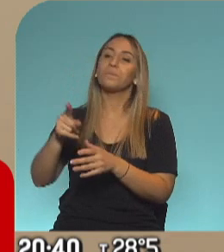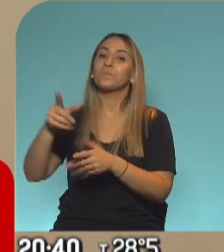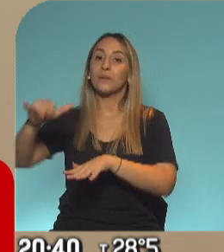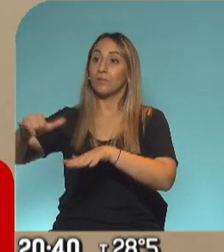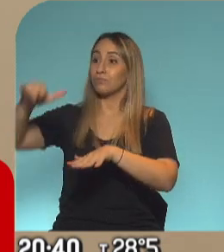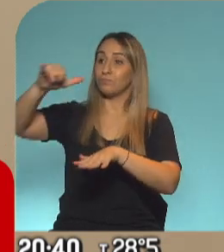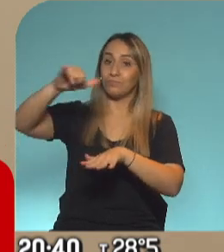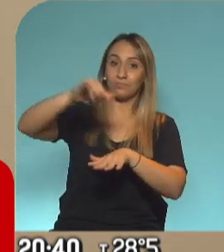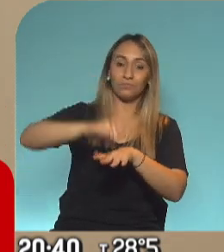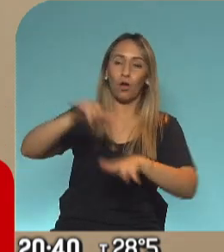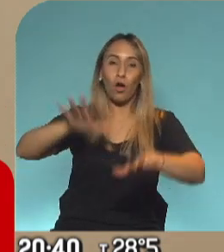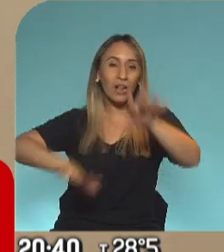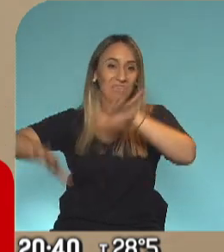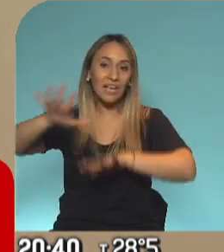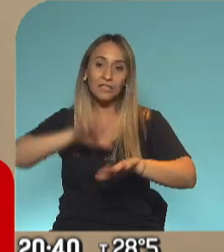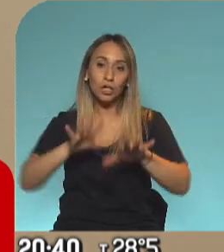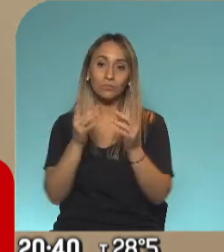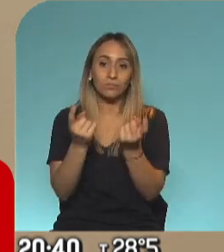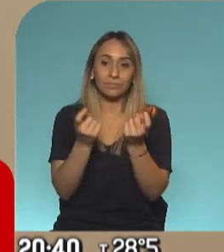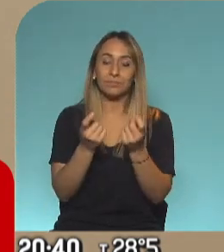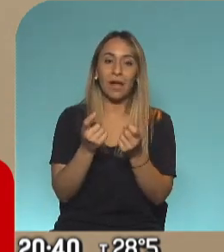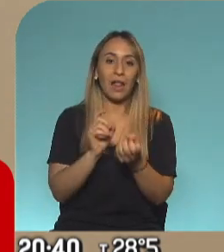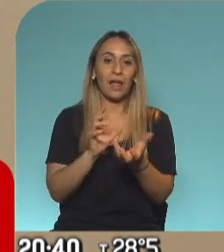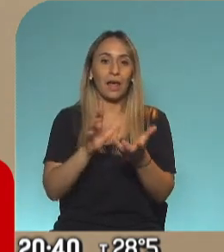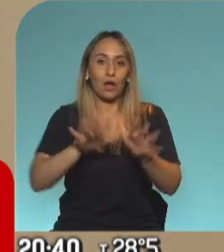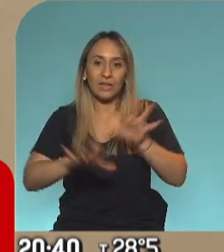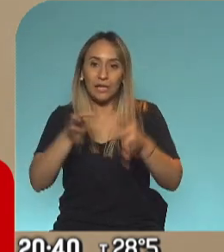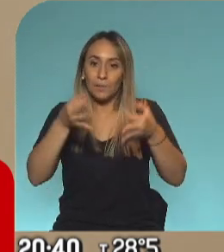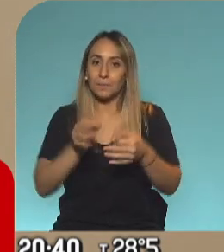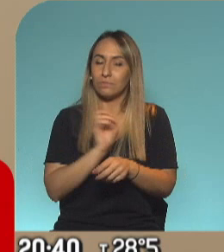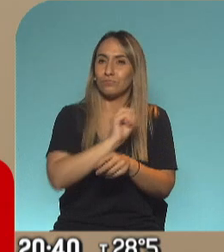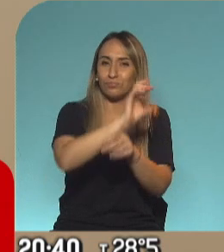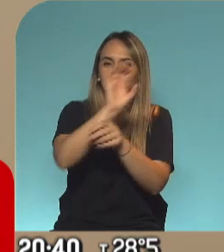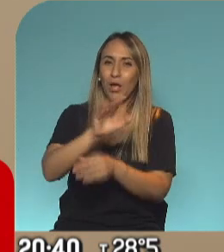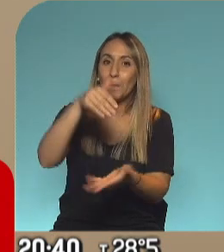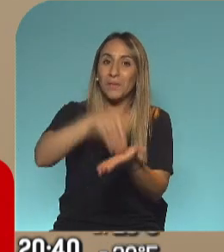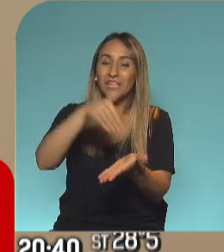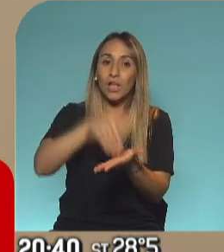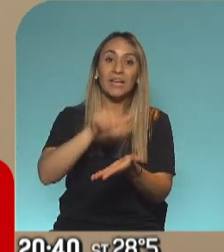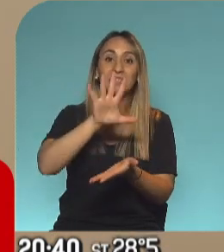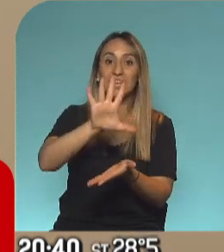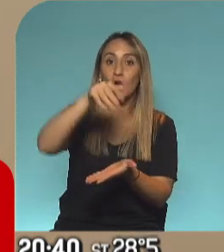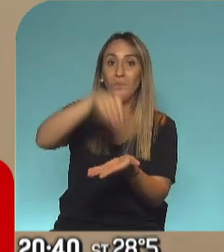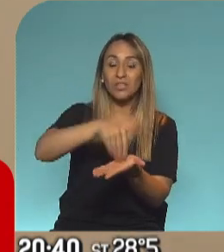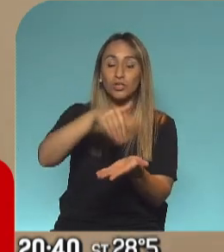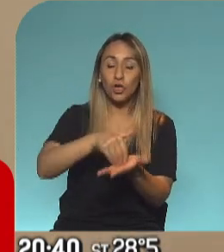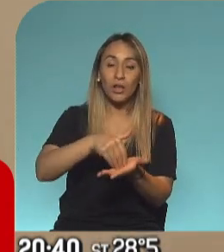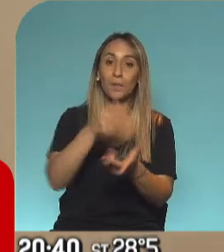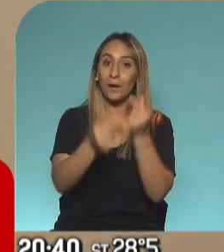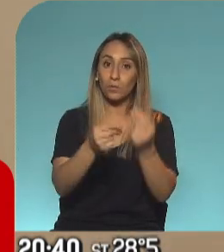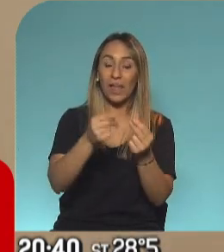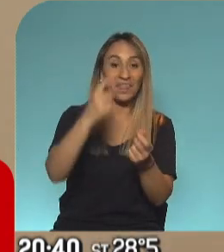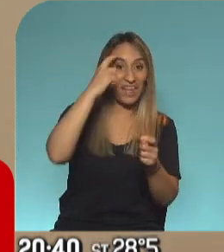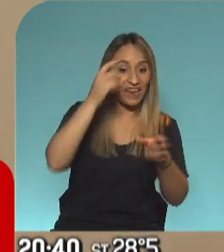constar del suficiente traslado para esas millones de vacunas, esas 5 millones de vacunas en enero y 5